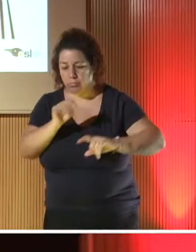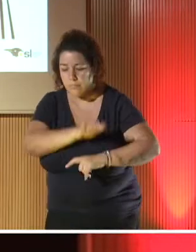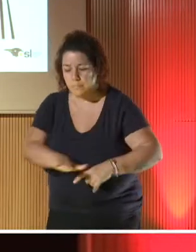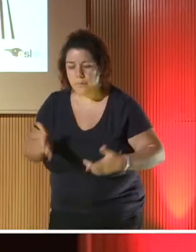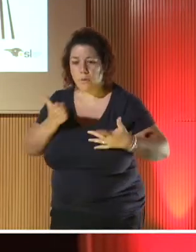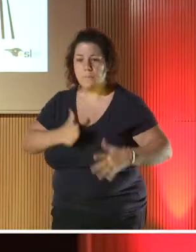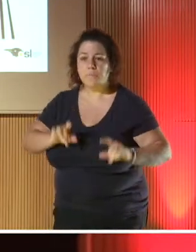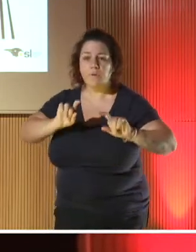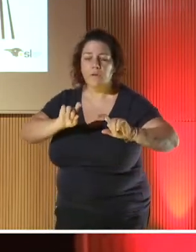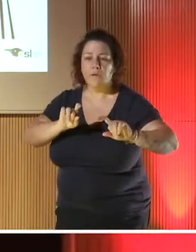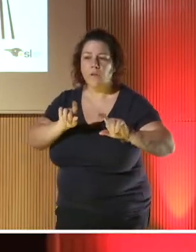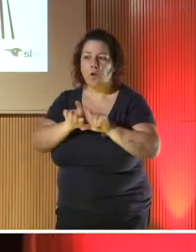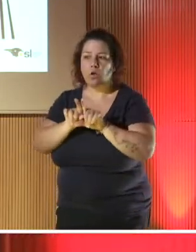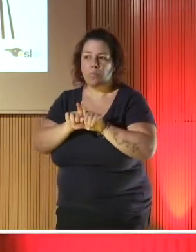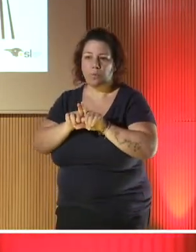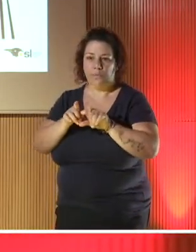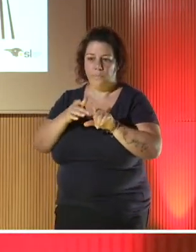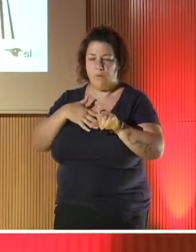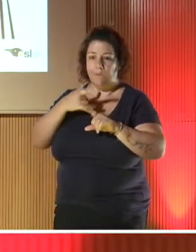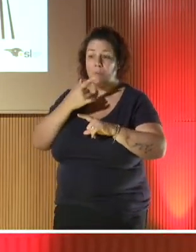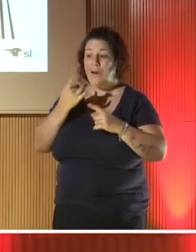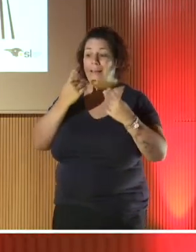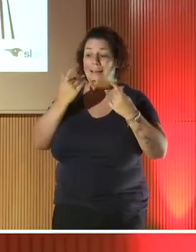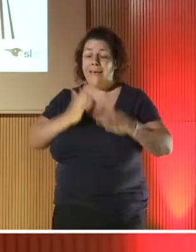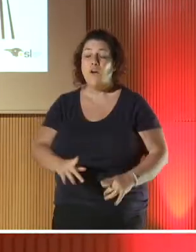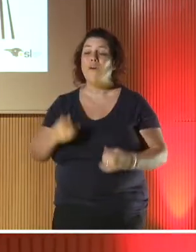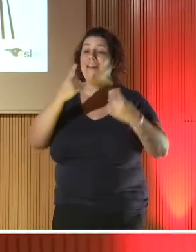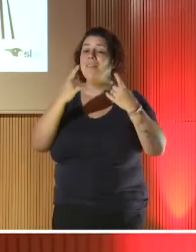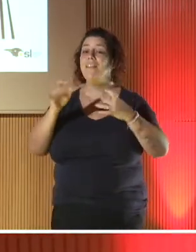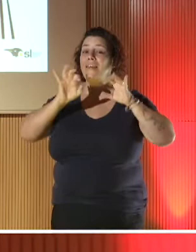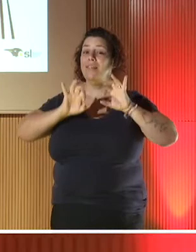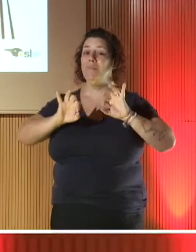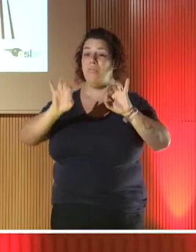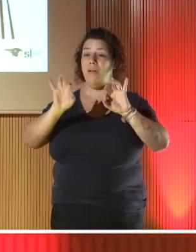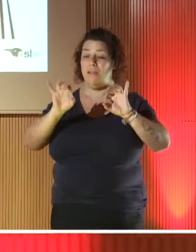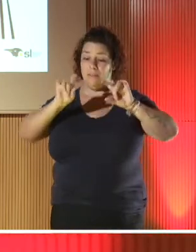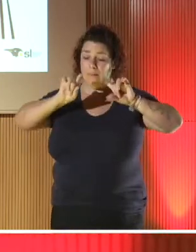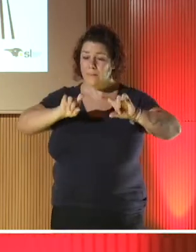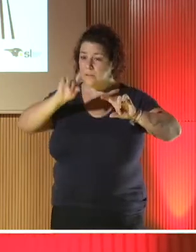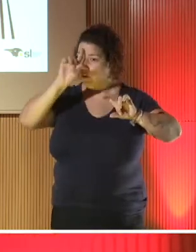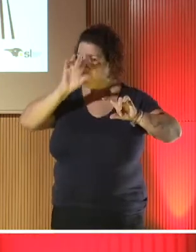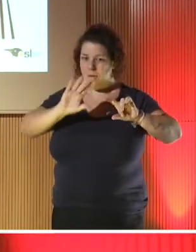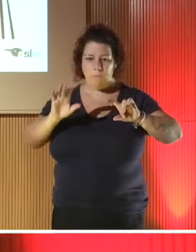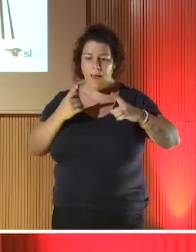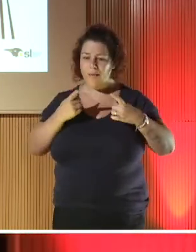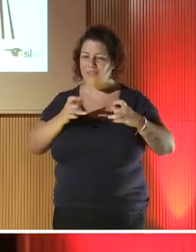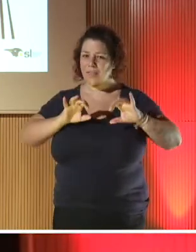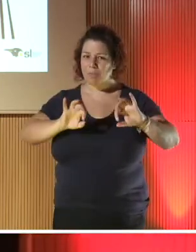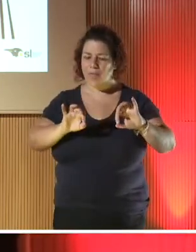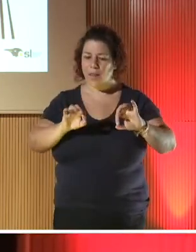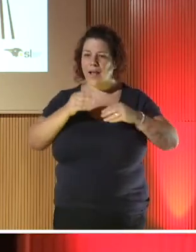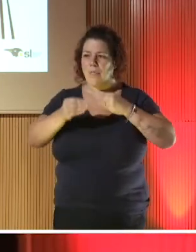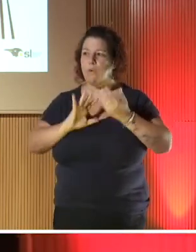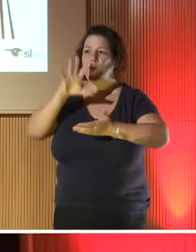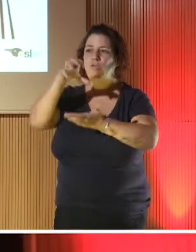las formas que podemos. El problema es que cuando tenemos hijos con necesidades especiales no sabemos enseñar a nuestro hijo porque tiene necesidades especiales. Entonces los llevamos